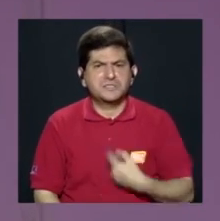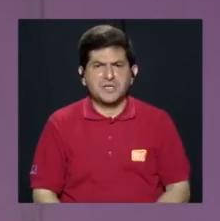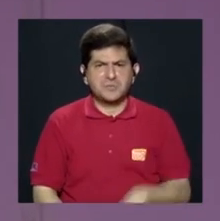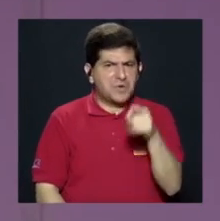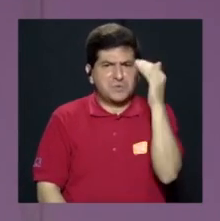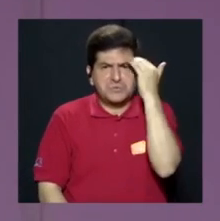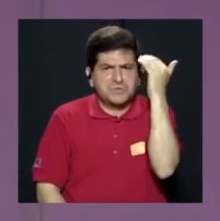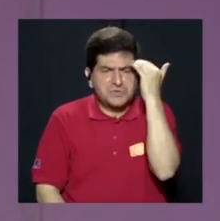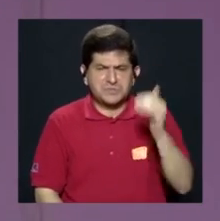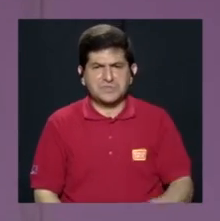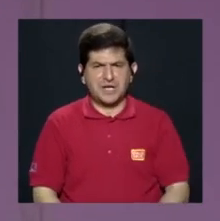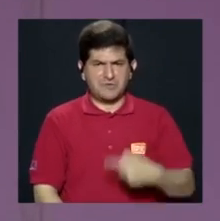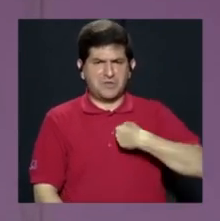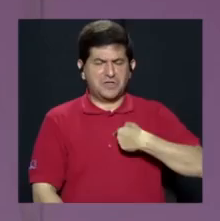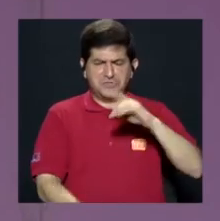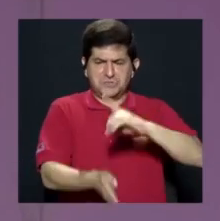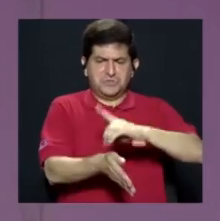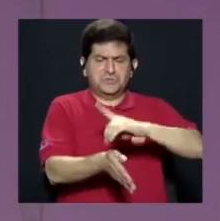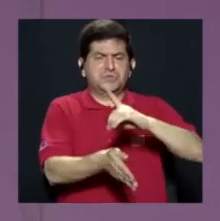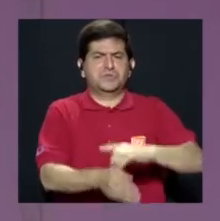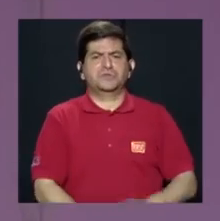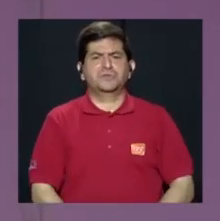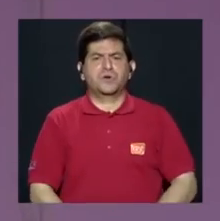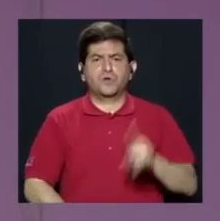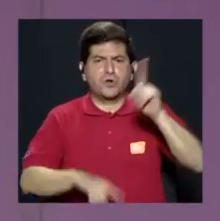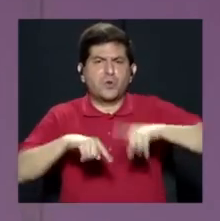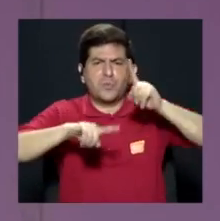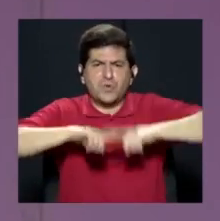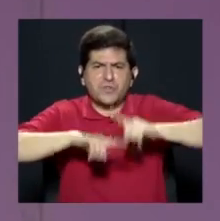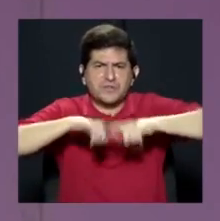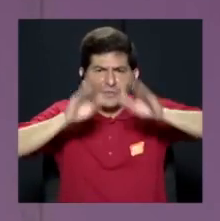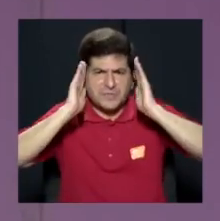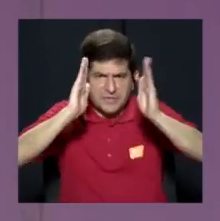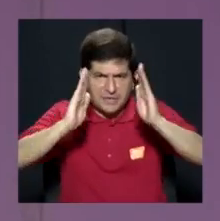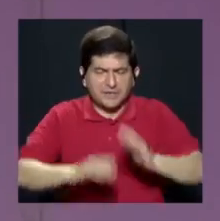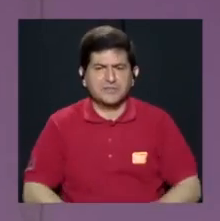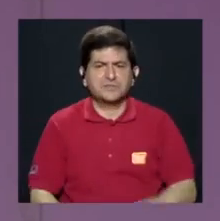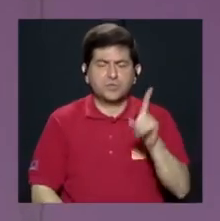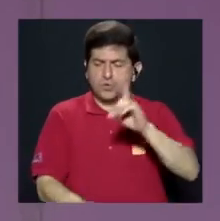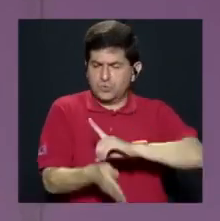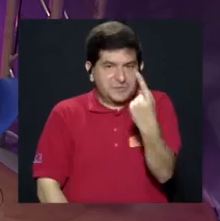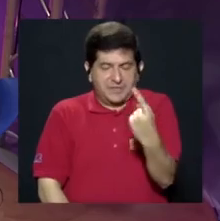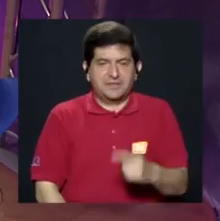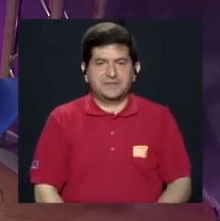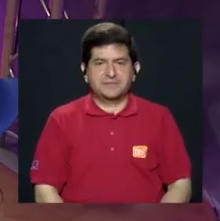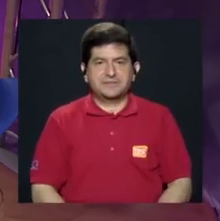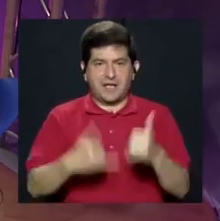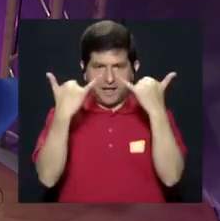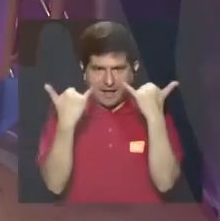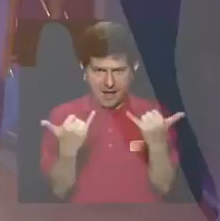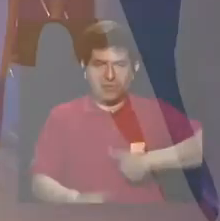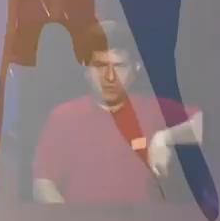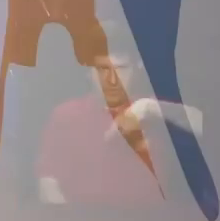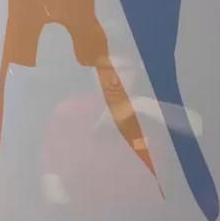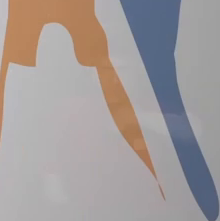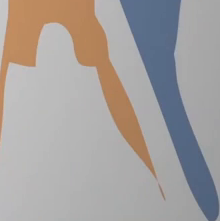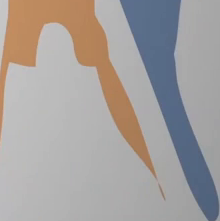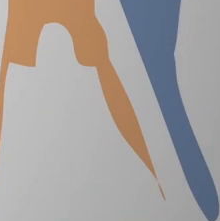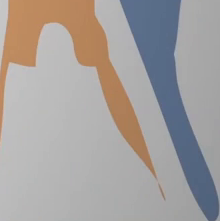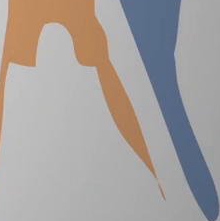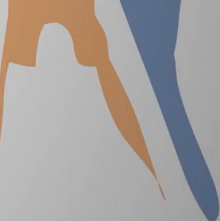es la que sabe, yo soy el doctor. O sea, nosotros no podemos depender de una atención, de un humor, de un médico o una enfermera. Vamos a